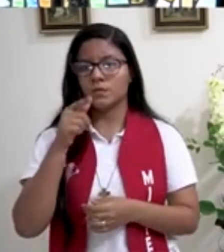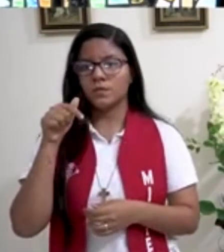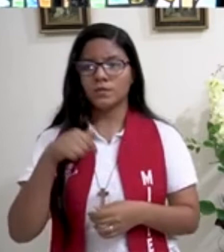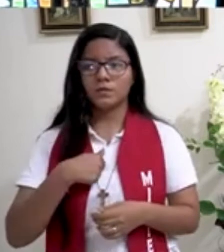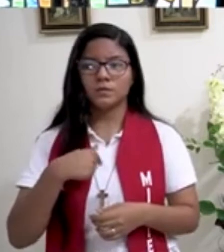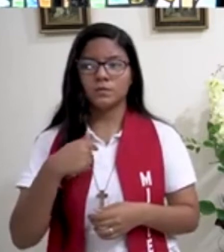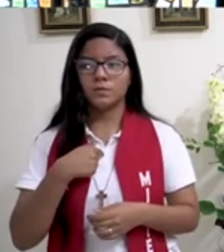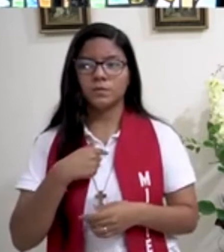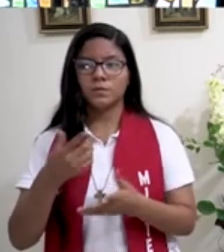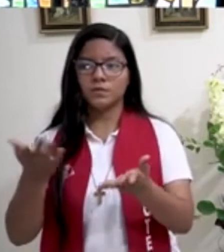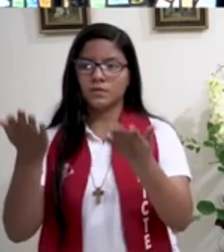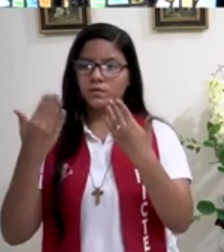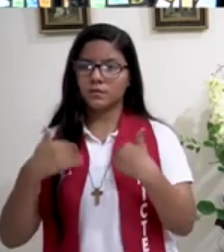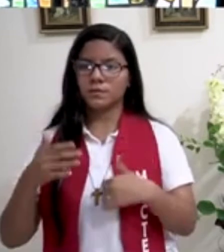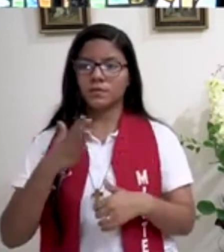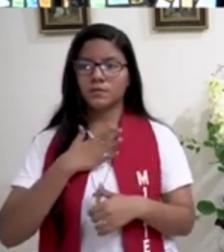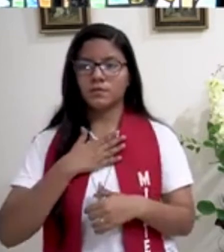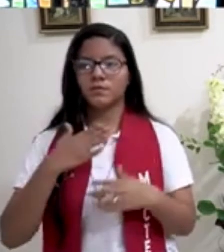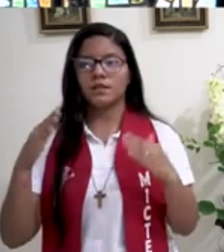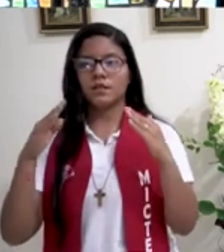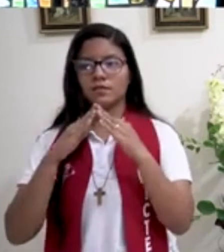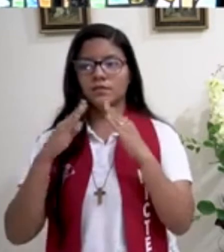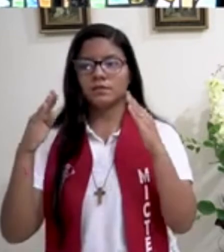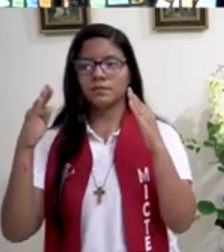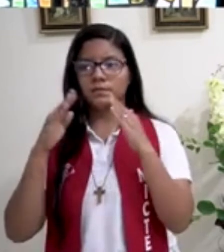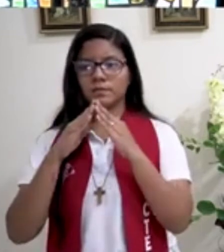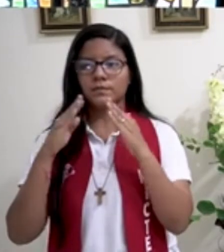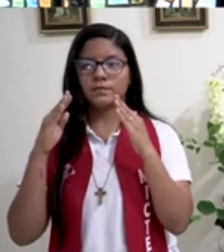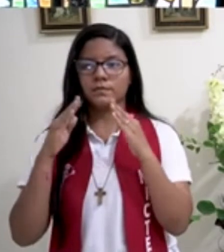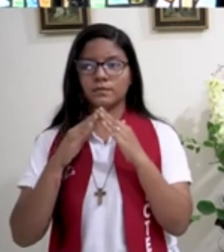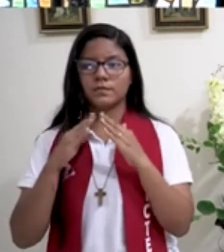Ven a mi casa y amor